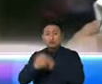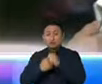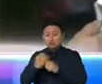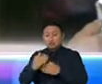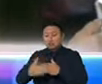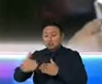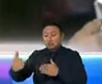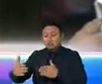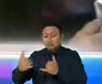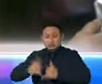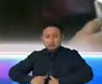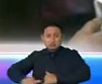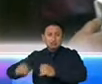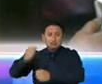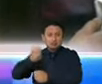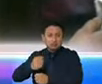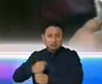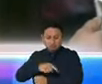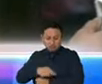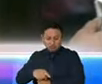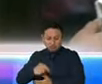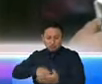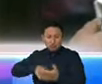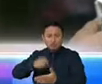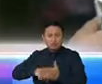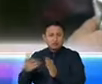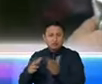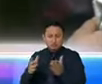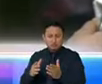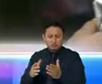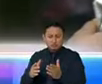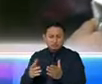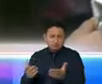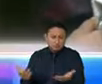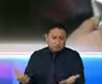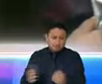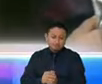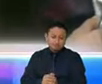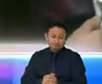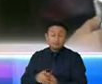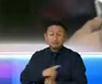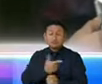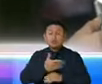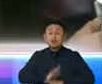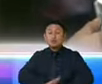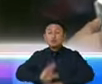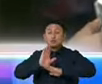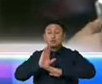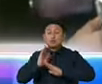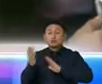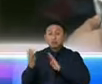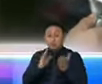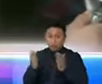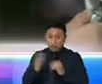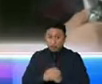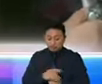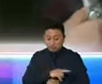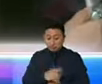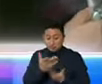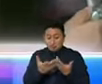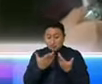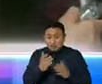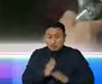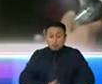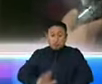4 años y siguen teniendo esa característica de contrato ocasional. Y en el caso de los nombramientos provisionales también, si ya hay un